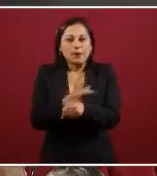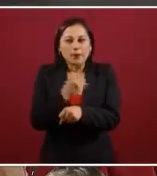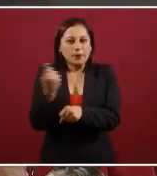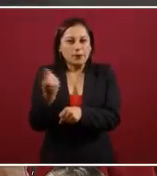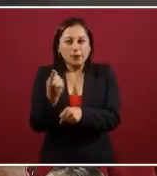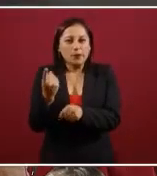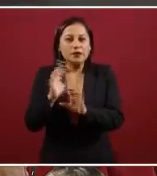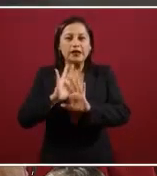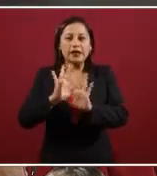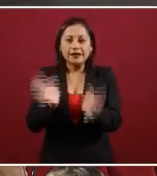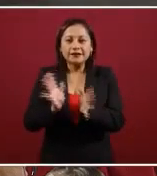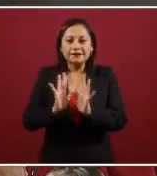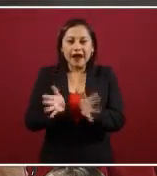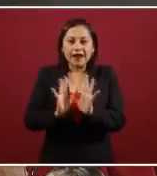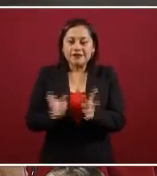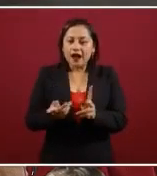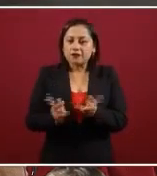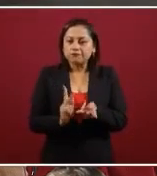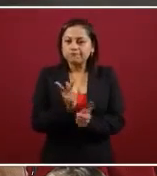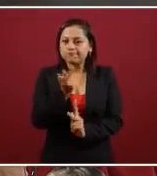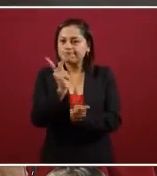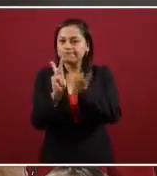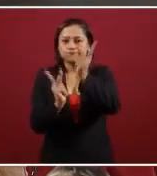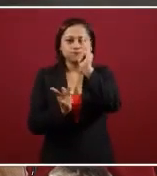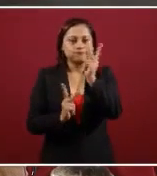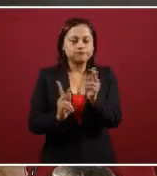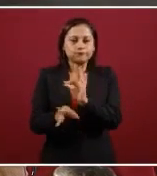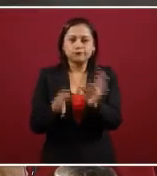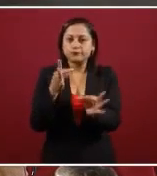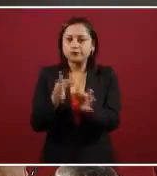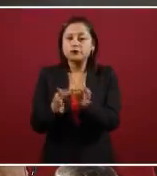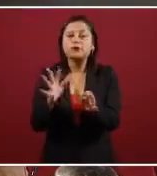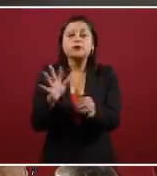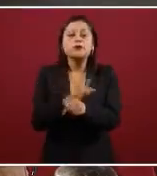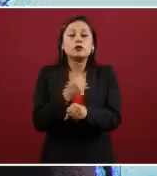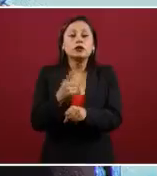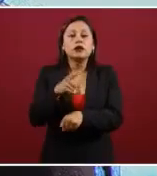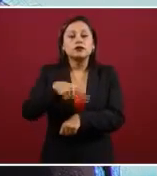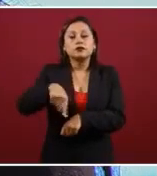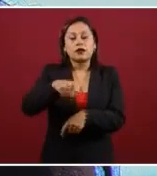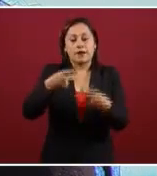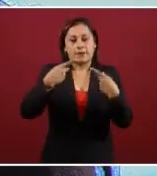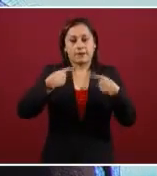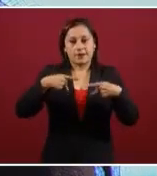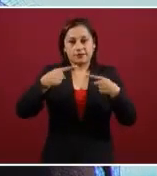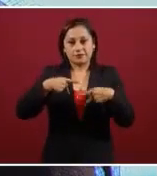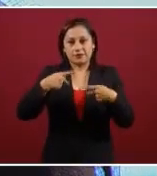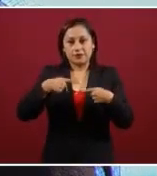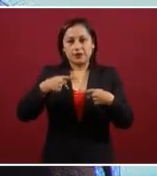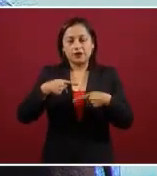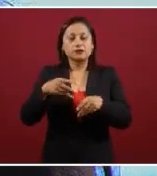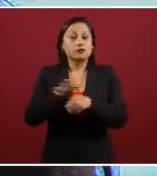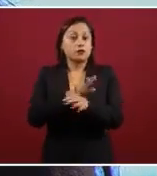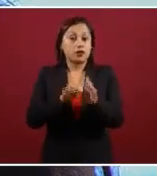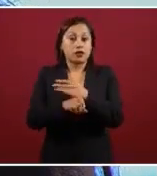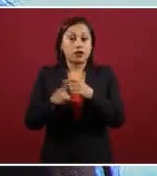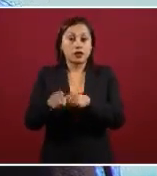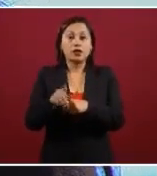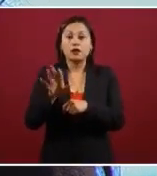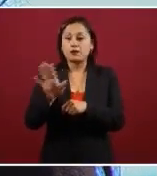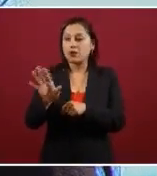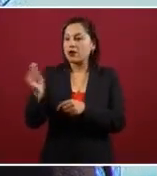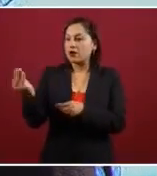de que ya estén creciendo las plantas? Porque la gente, antes de que llegue la planta, está